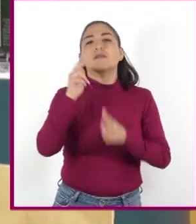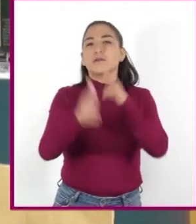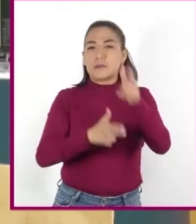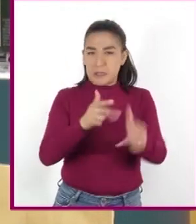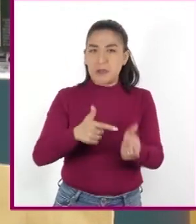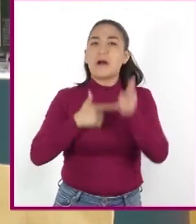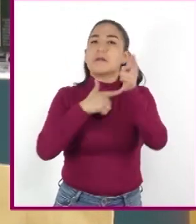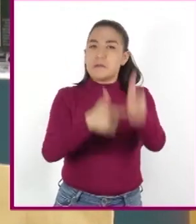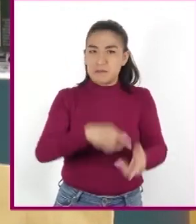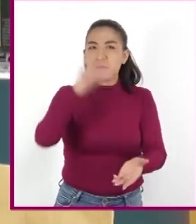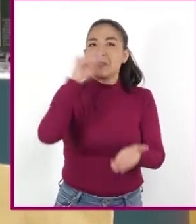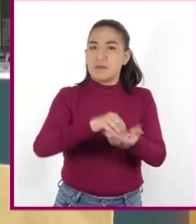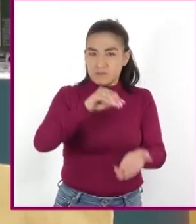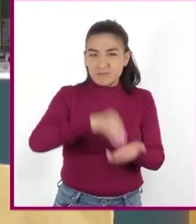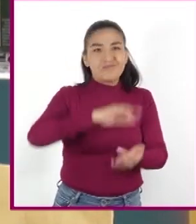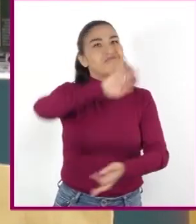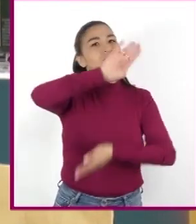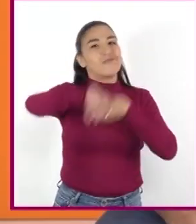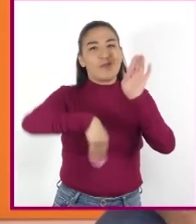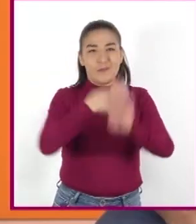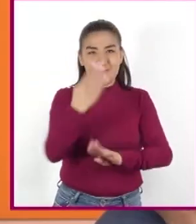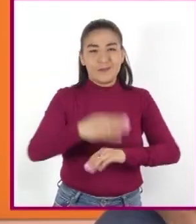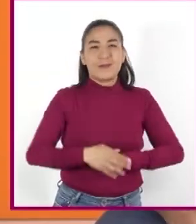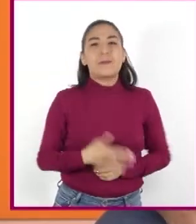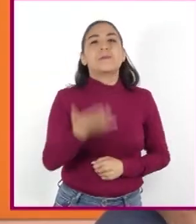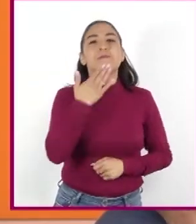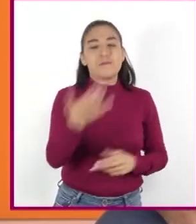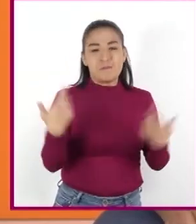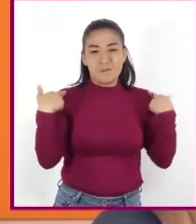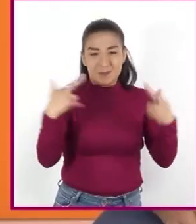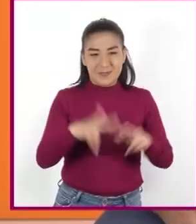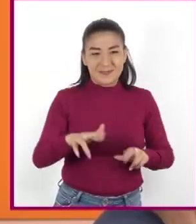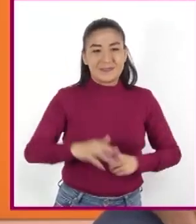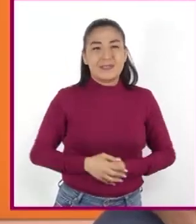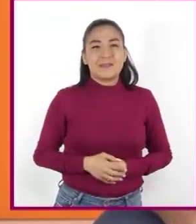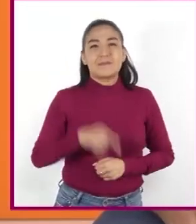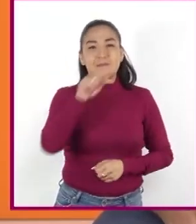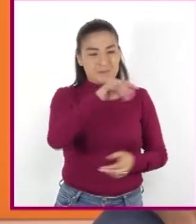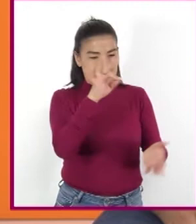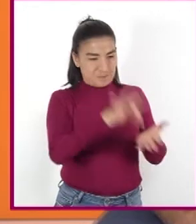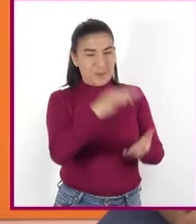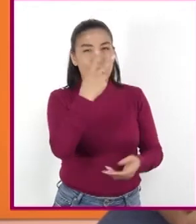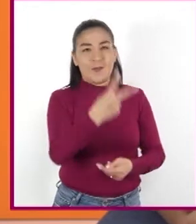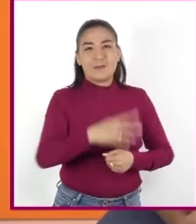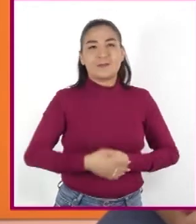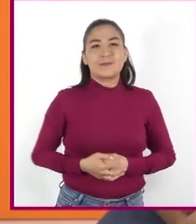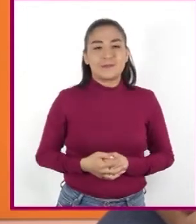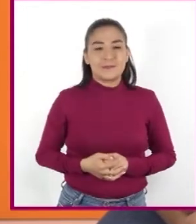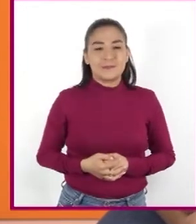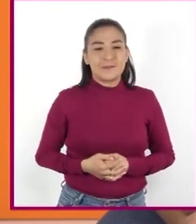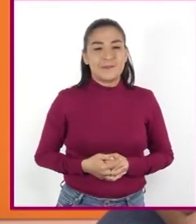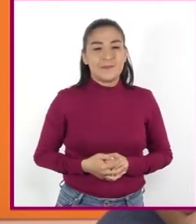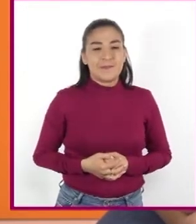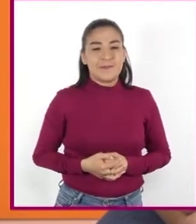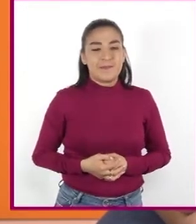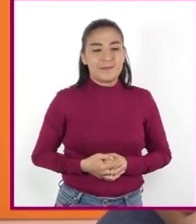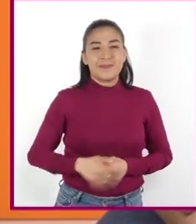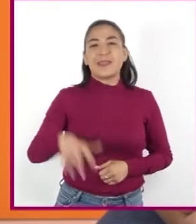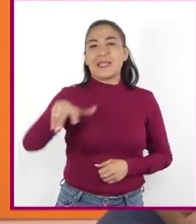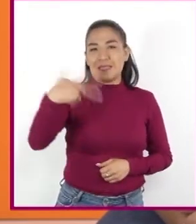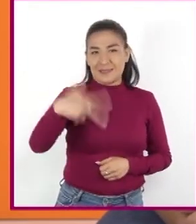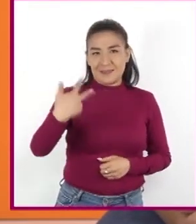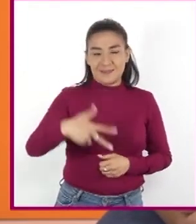sigue vigente en todo el mundo. Muy bien, maestra, obtiene sus 2 puntos. Objeto